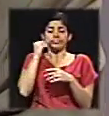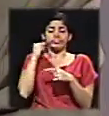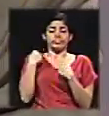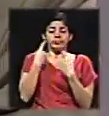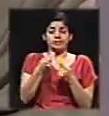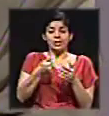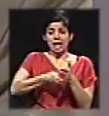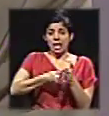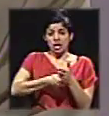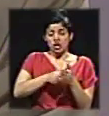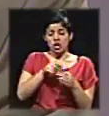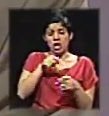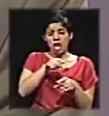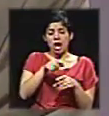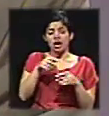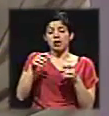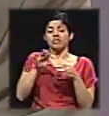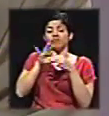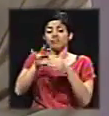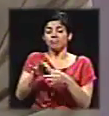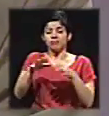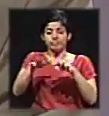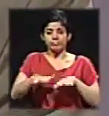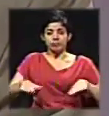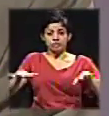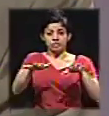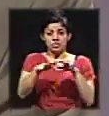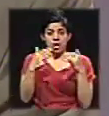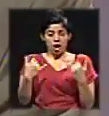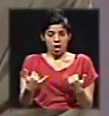electoral en este panorama en el que